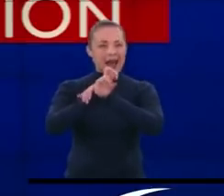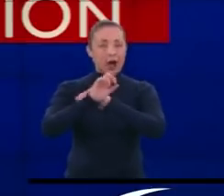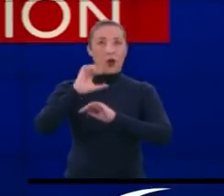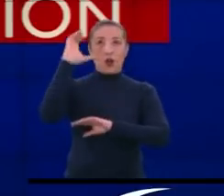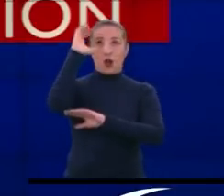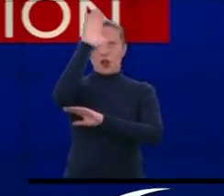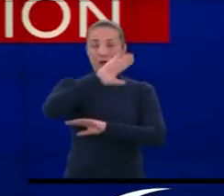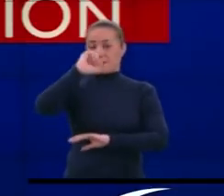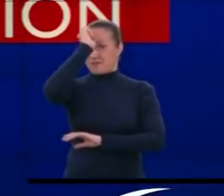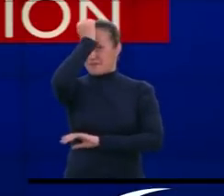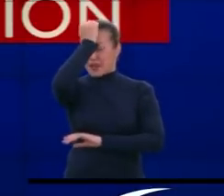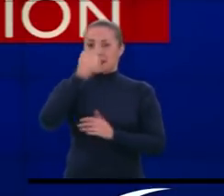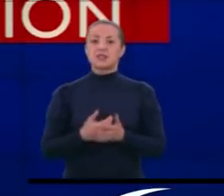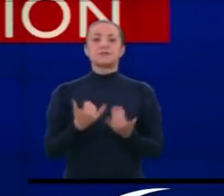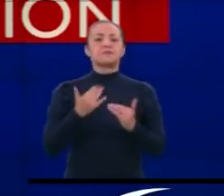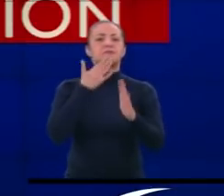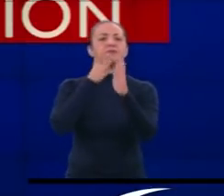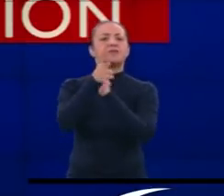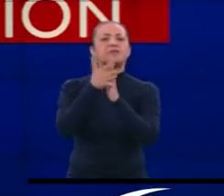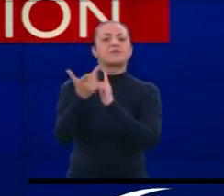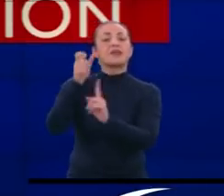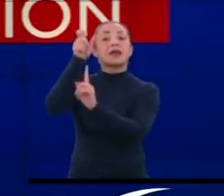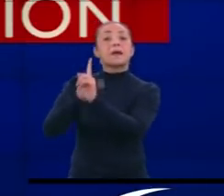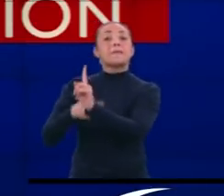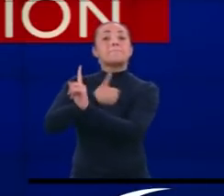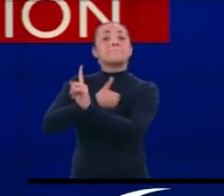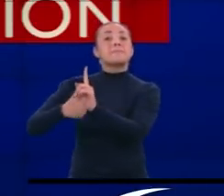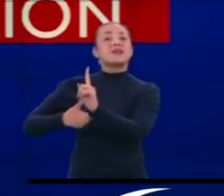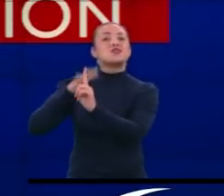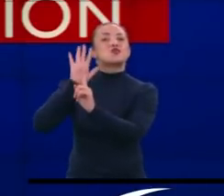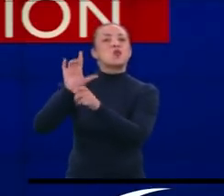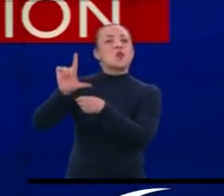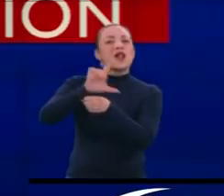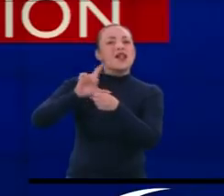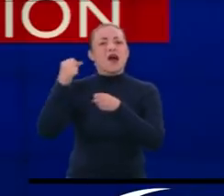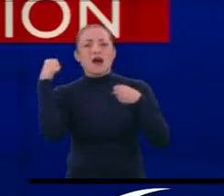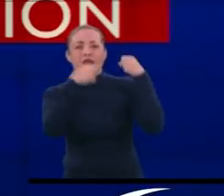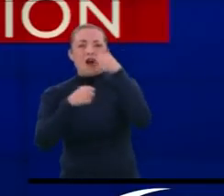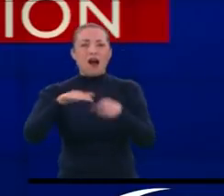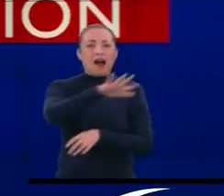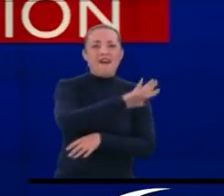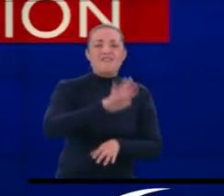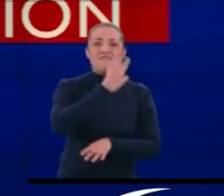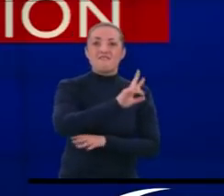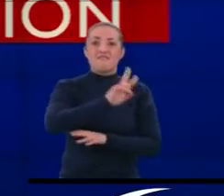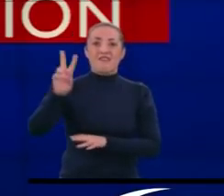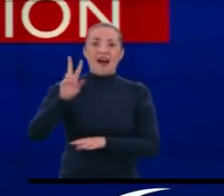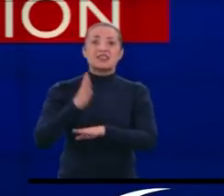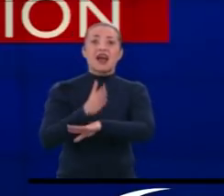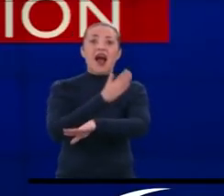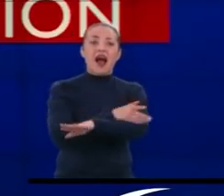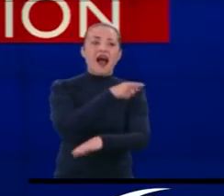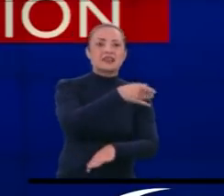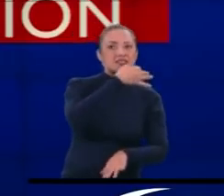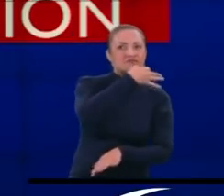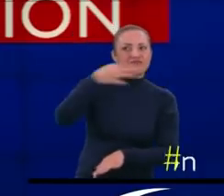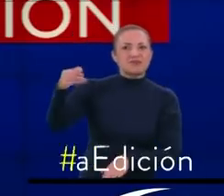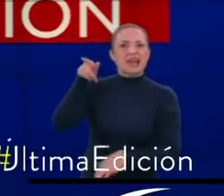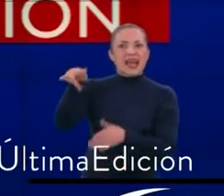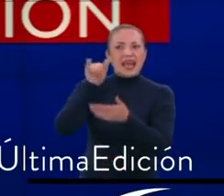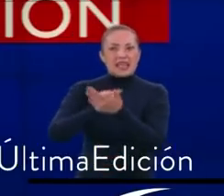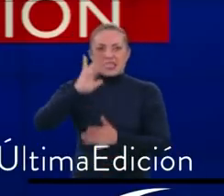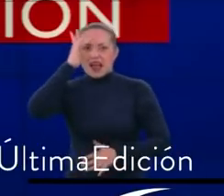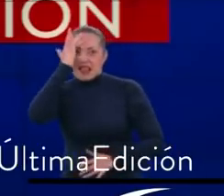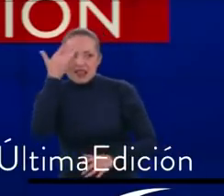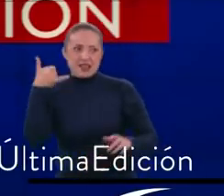Comenzamos con la renuncia del presidente de la Liga de Boxeo del Valle, quien dimitió hoy tras ser denunciado por varias boxeadoras de acoso sexual.